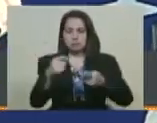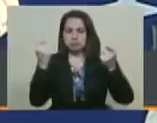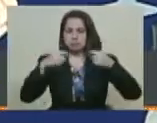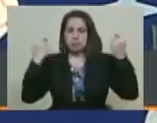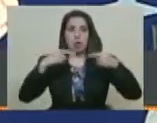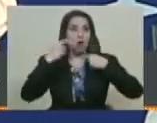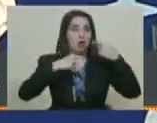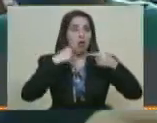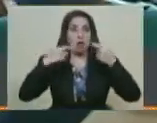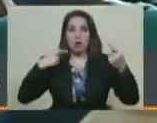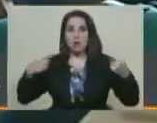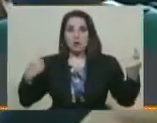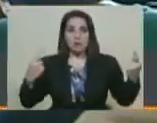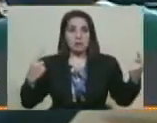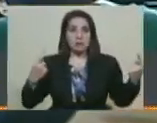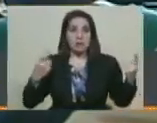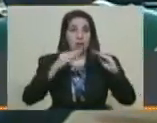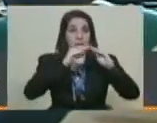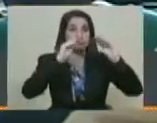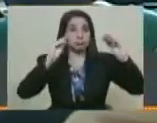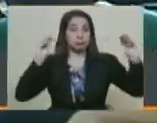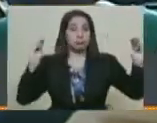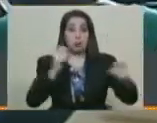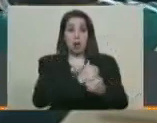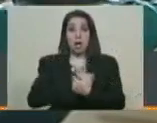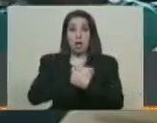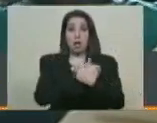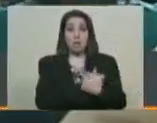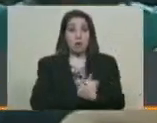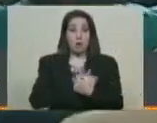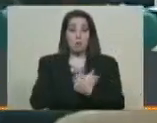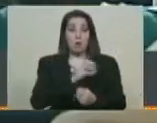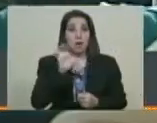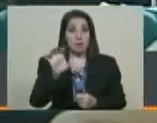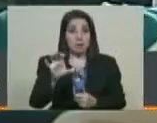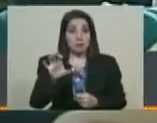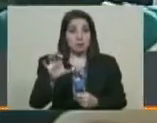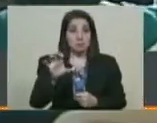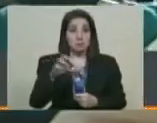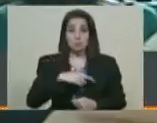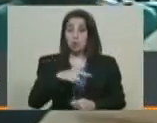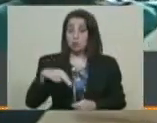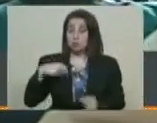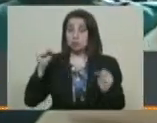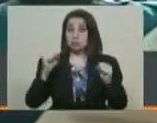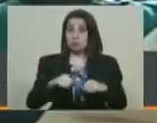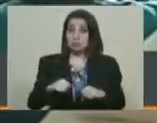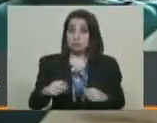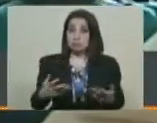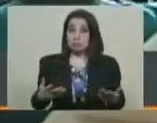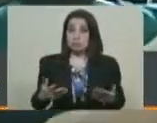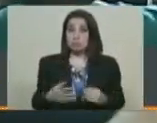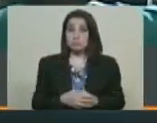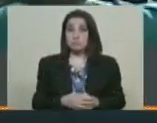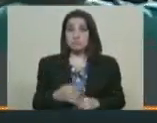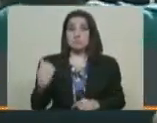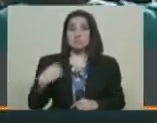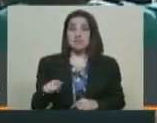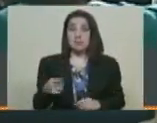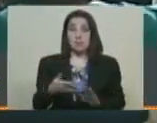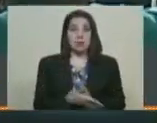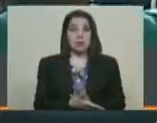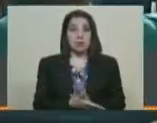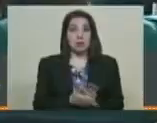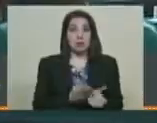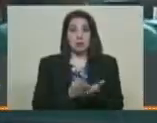colores, nuestro amor por la patria. Nosotros sí, sí tenemos que transitar